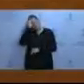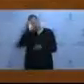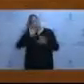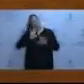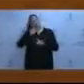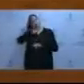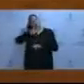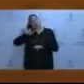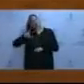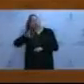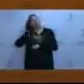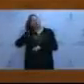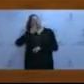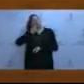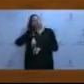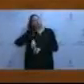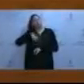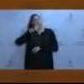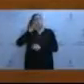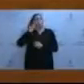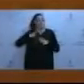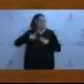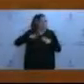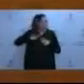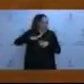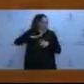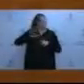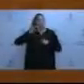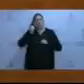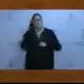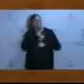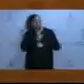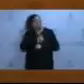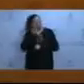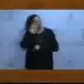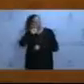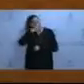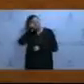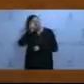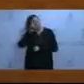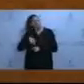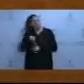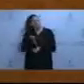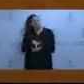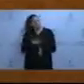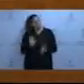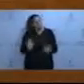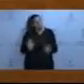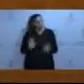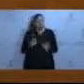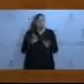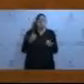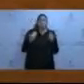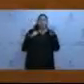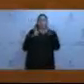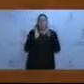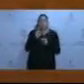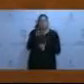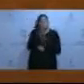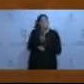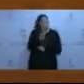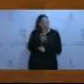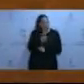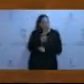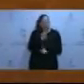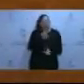vacaciones y en fin de semana, incluso en Navidades. ¿Por qué ocurría esto? ¿Qué ocurre en la atención primaria de Asturias para que hayamos llegado a